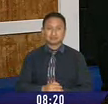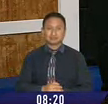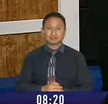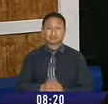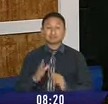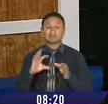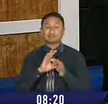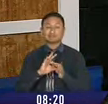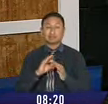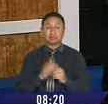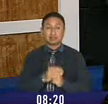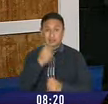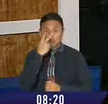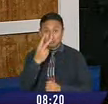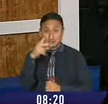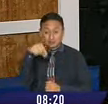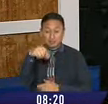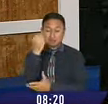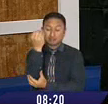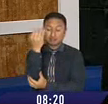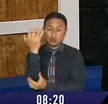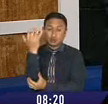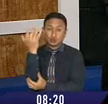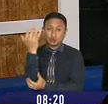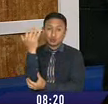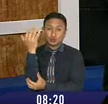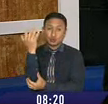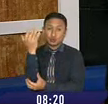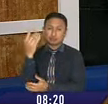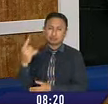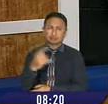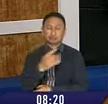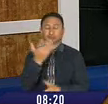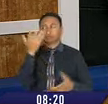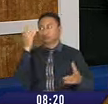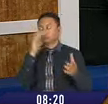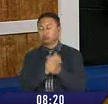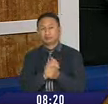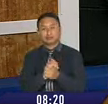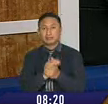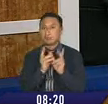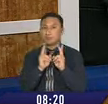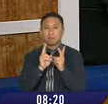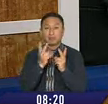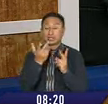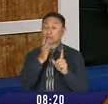Priscila, mire usted, velita en alto. Oye, pobres vecinos, pues esa realidad, ¿ah? Sí,